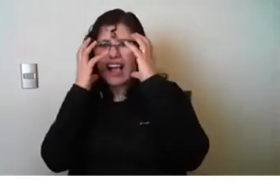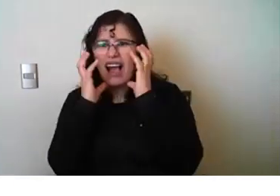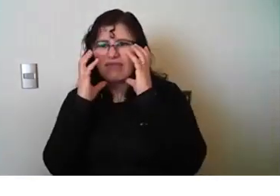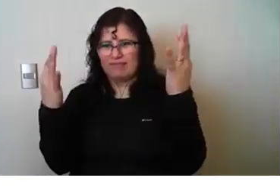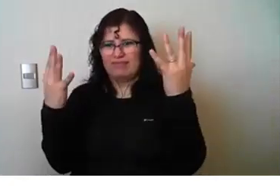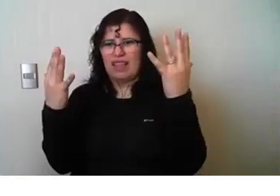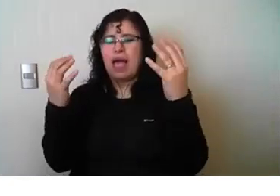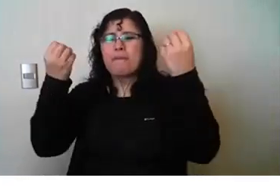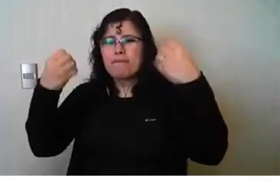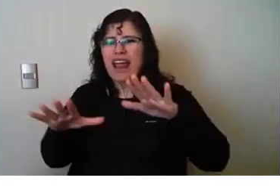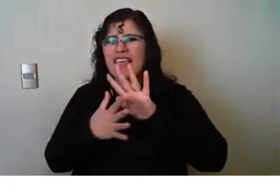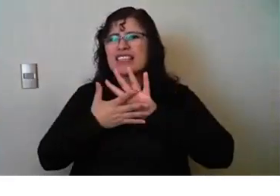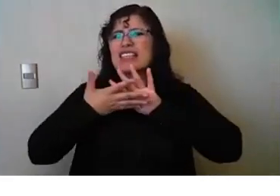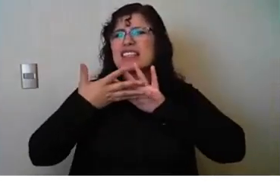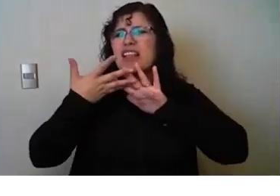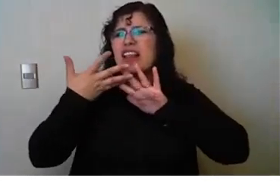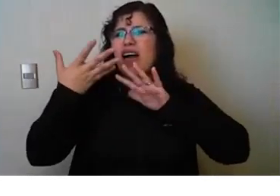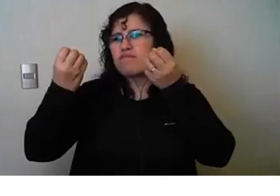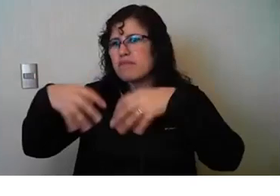de la corteza